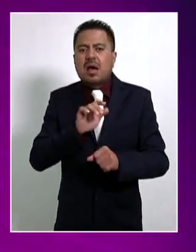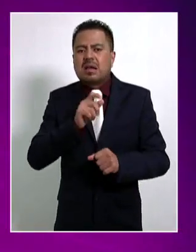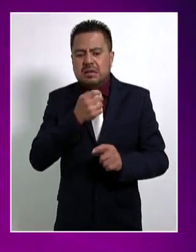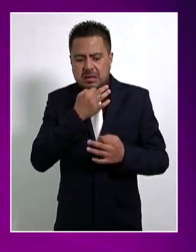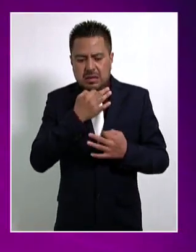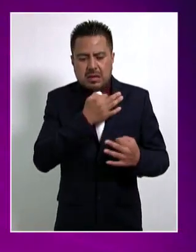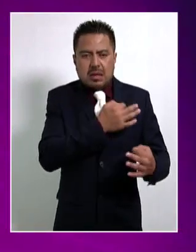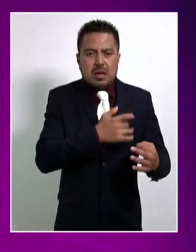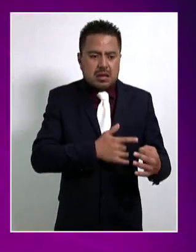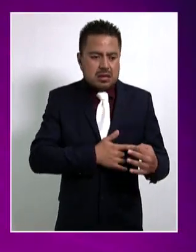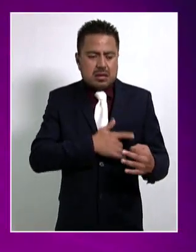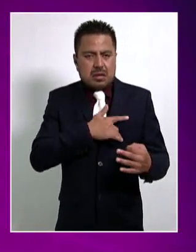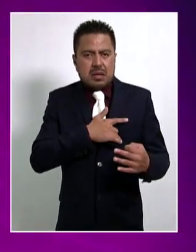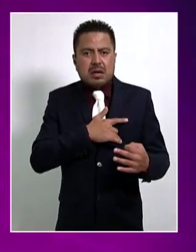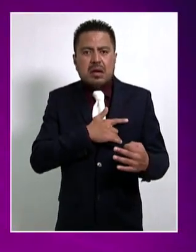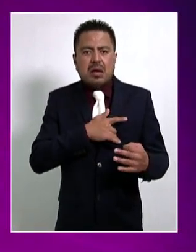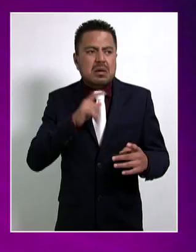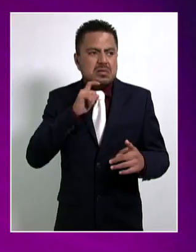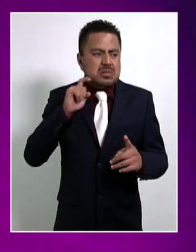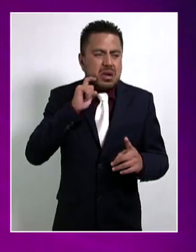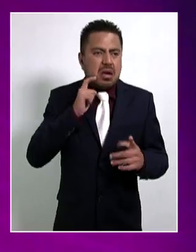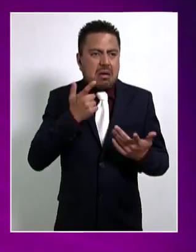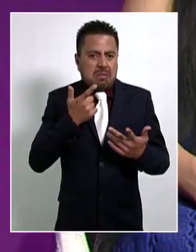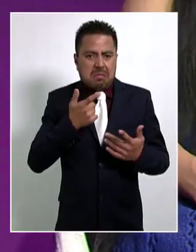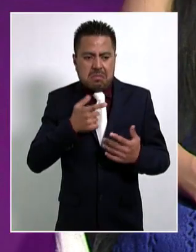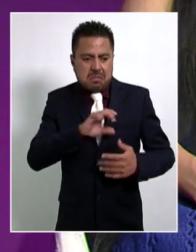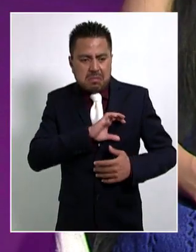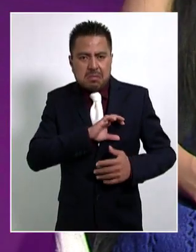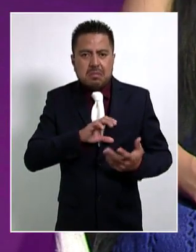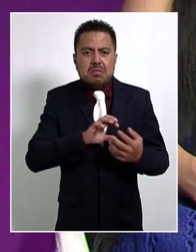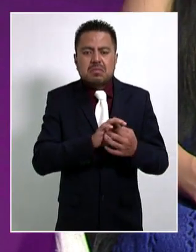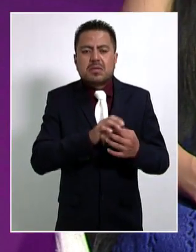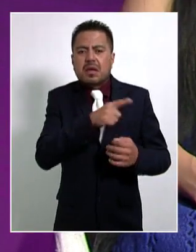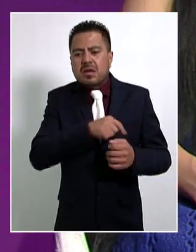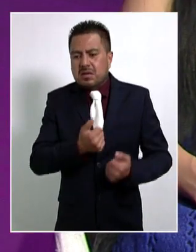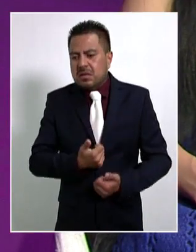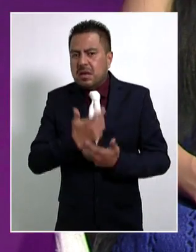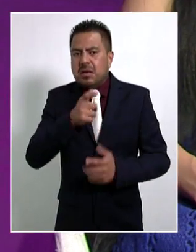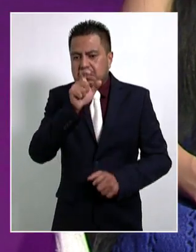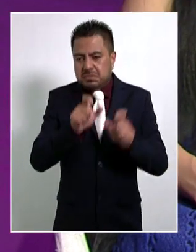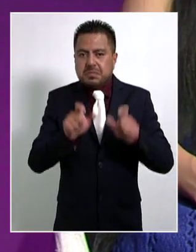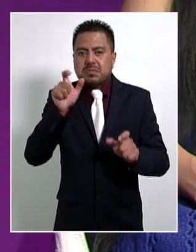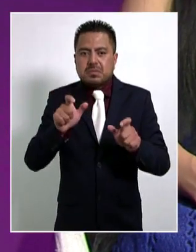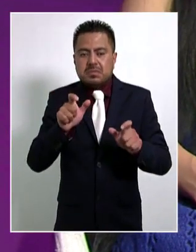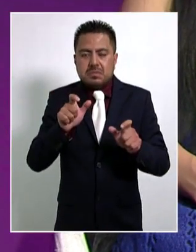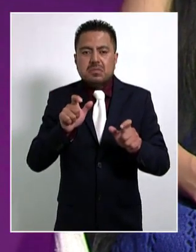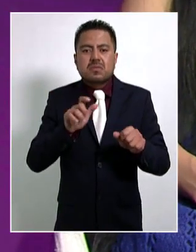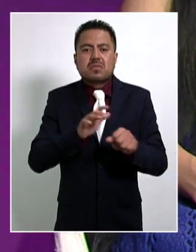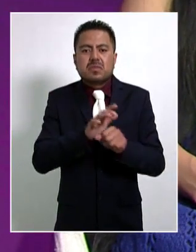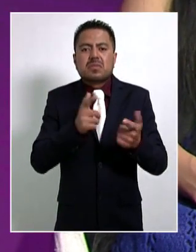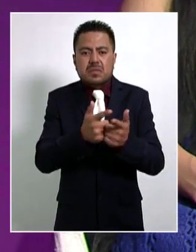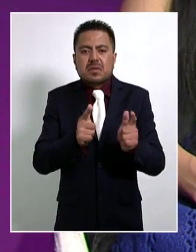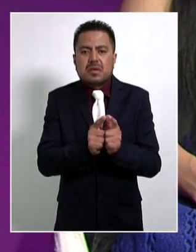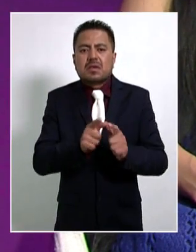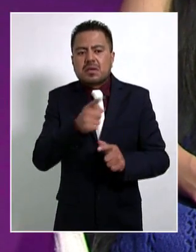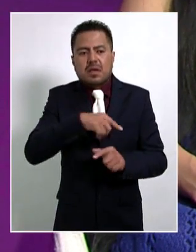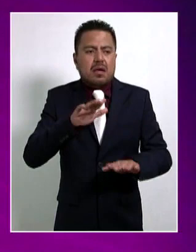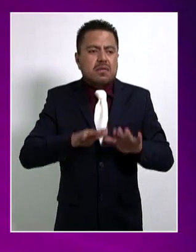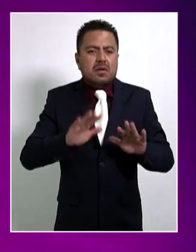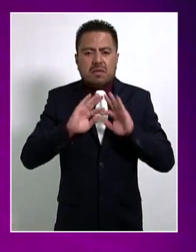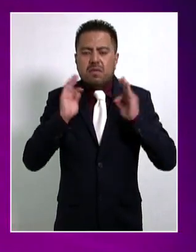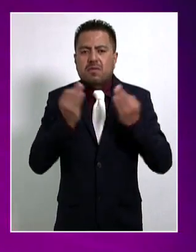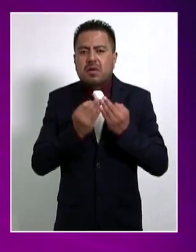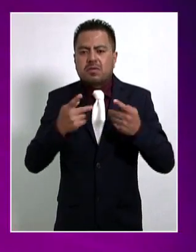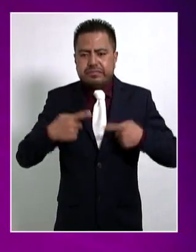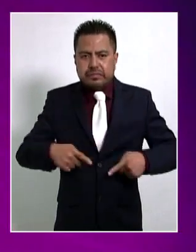atrae erótico y afectivamente, y con la cuestión también de expresión e identidad de género, ¿no? La expresión, pues nuestras formas de